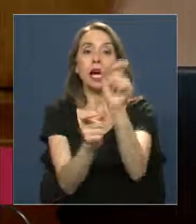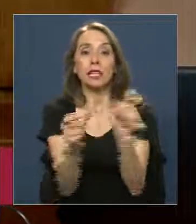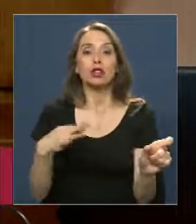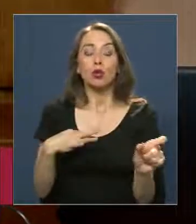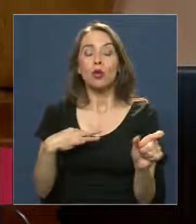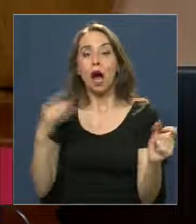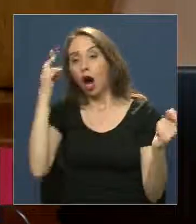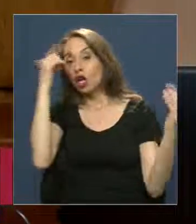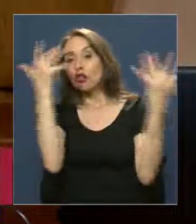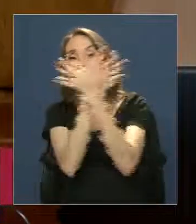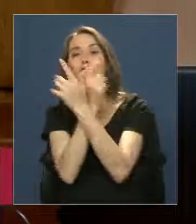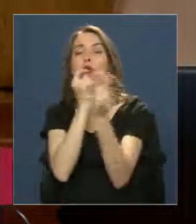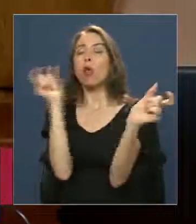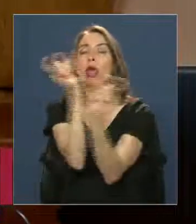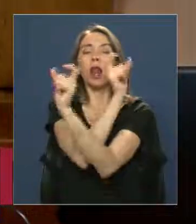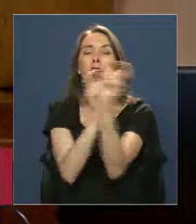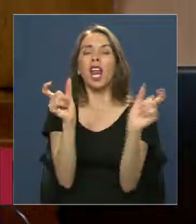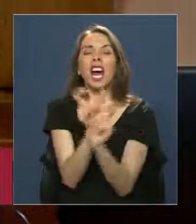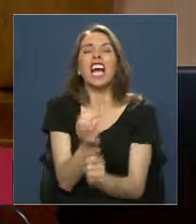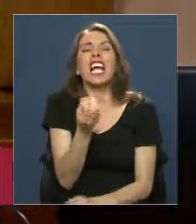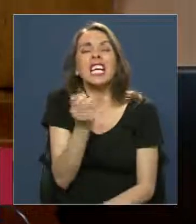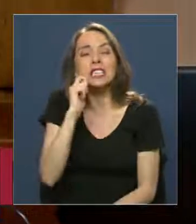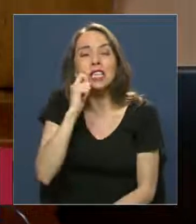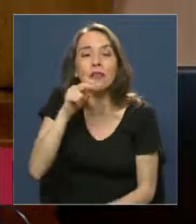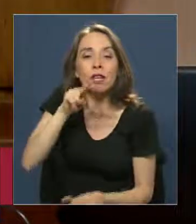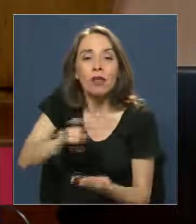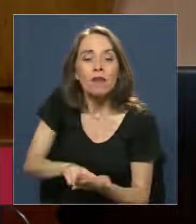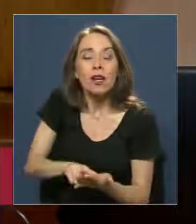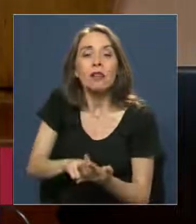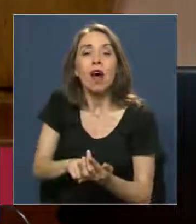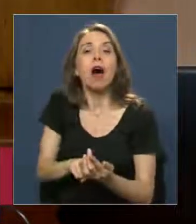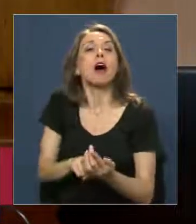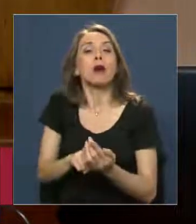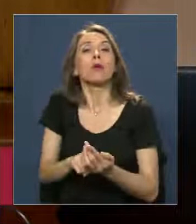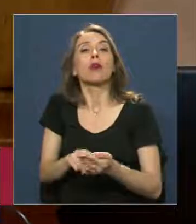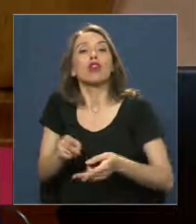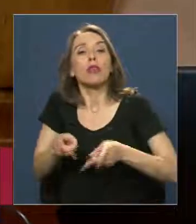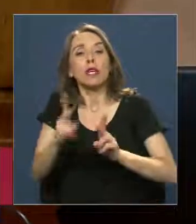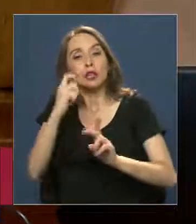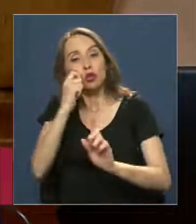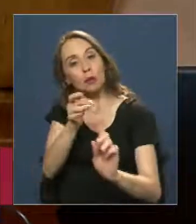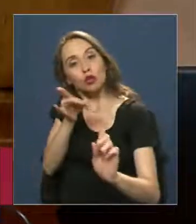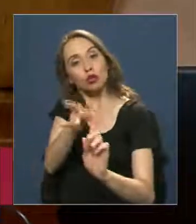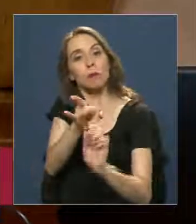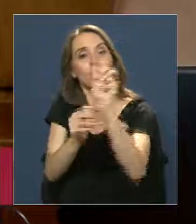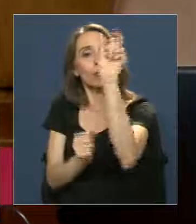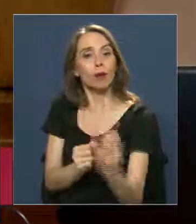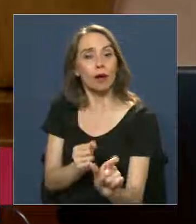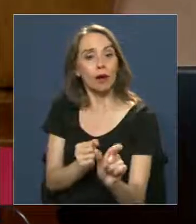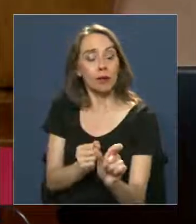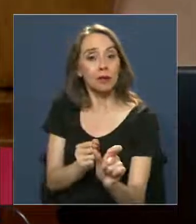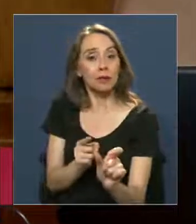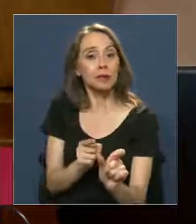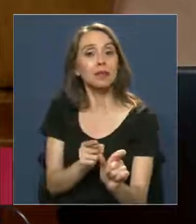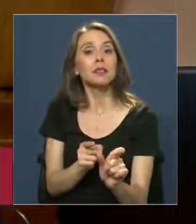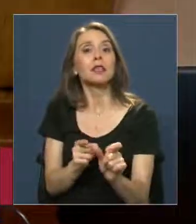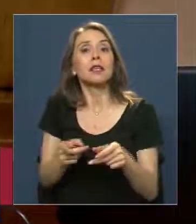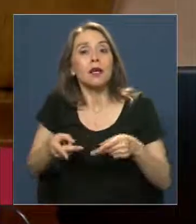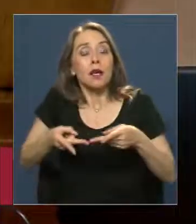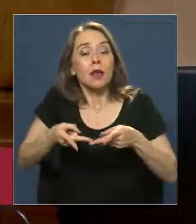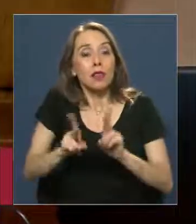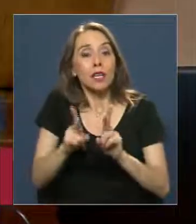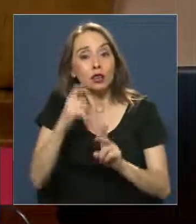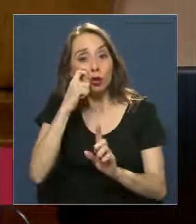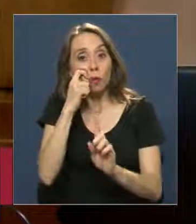ciudadanía en lo que era una violación de derechos humanos. ¿Ah? Dejar que, claro, la violación de derechos humanos de acuerdo